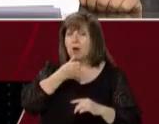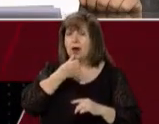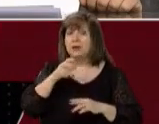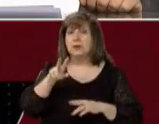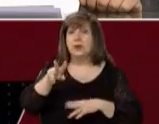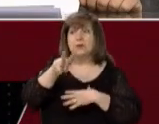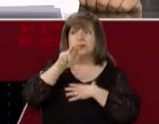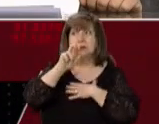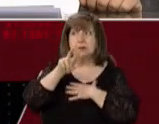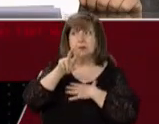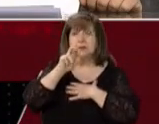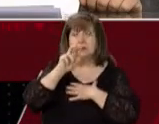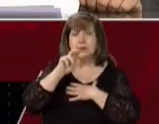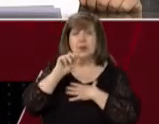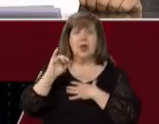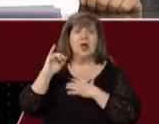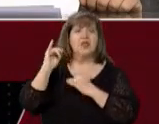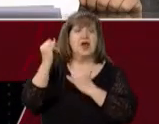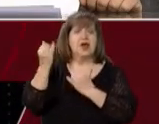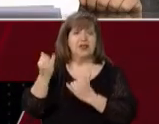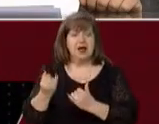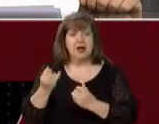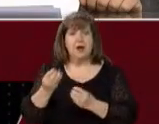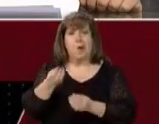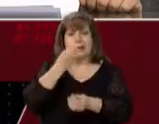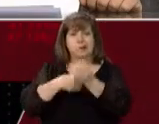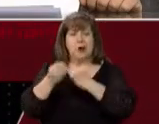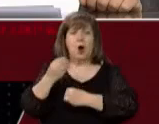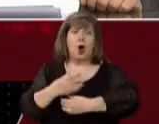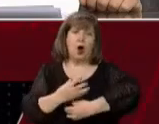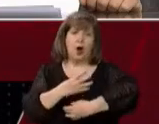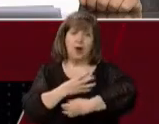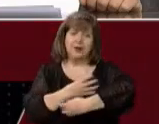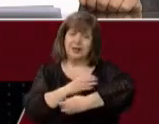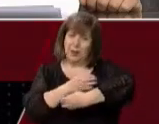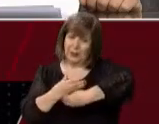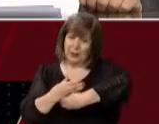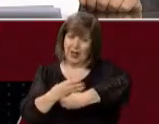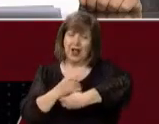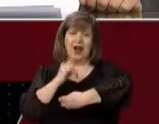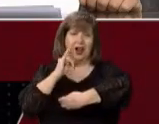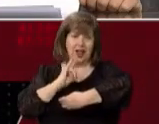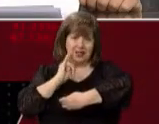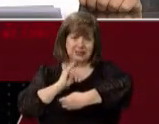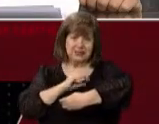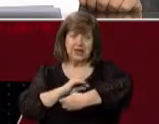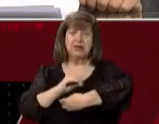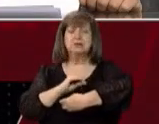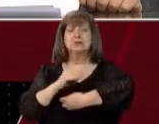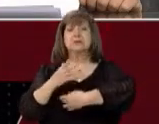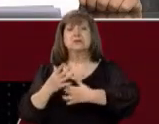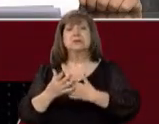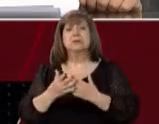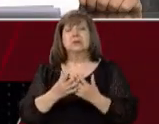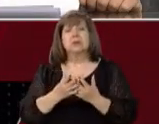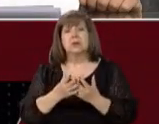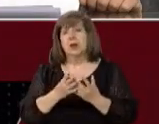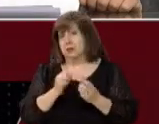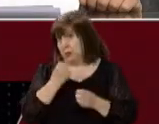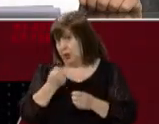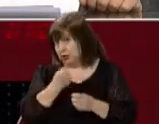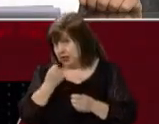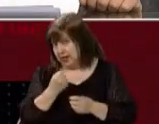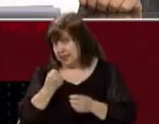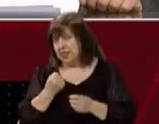dificultad respiratoria, que la dieta sea fraccionada, ya sea la lactancia materna, que previene la bronquiolitis, también es un